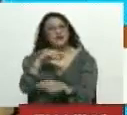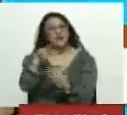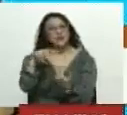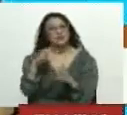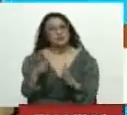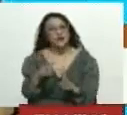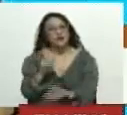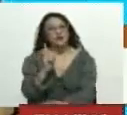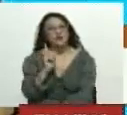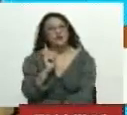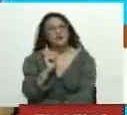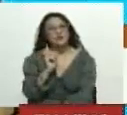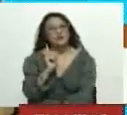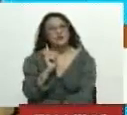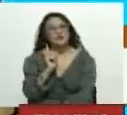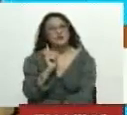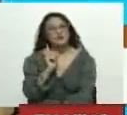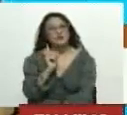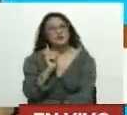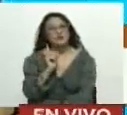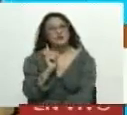de estar motivado por